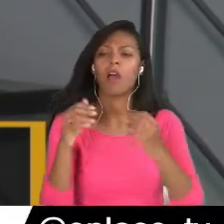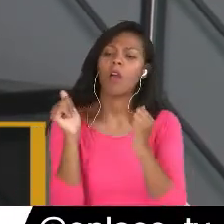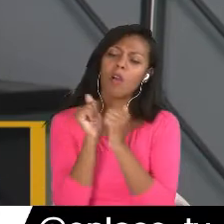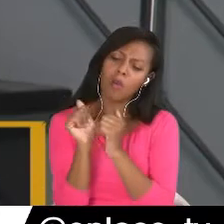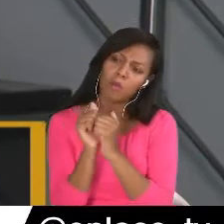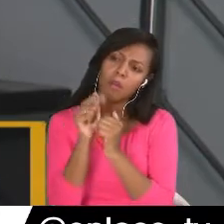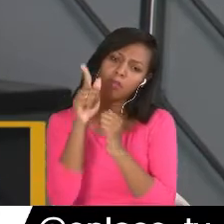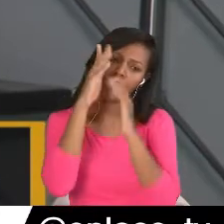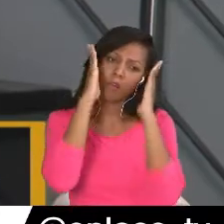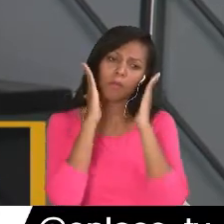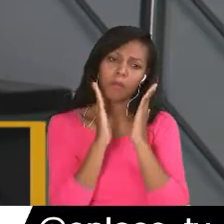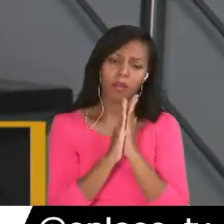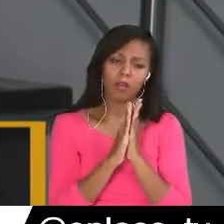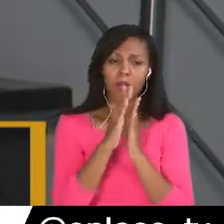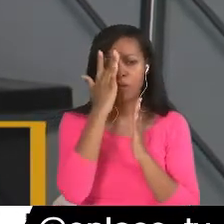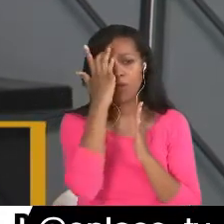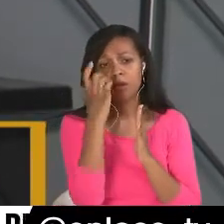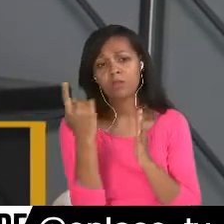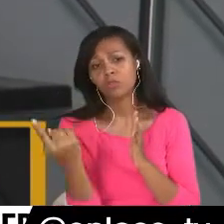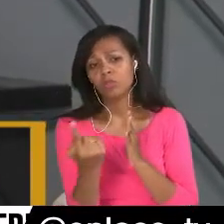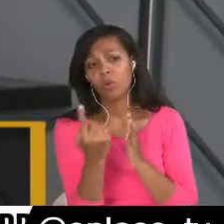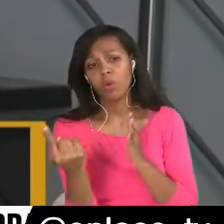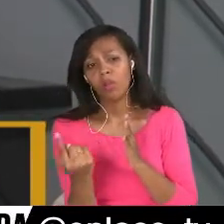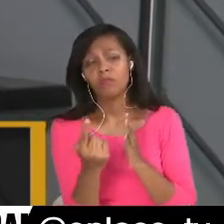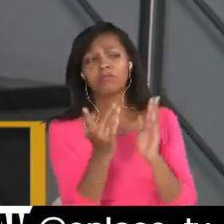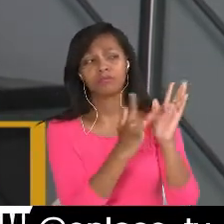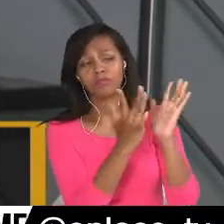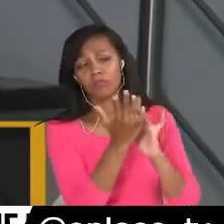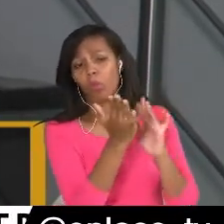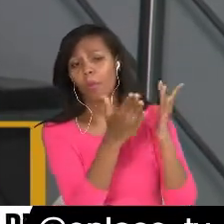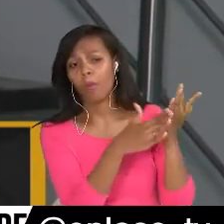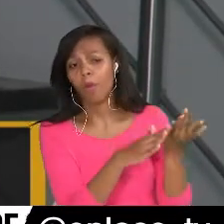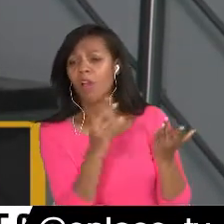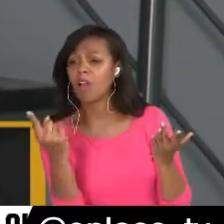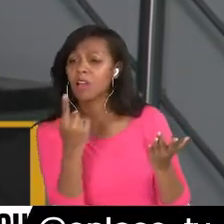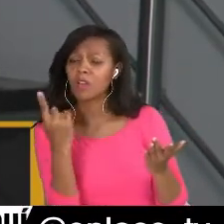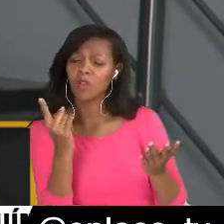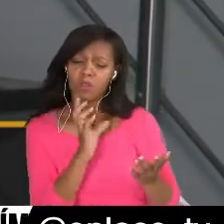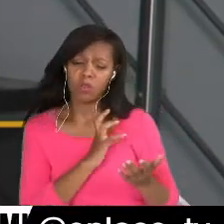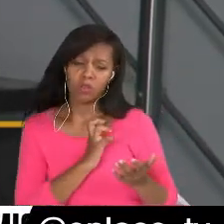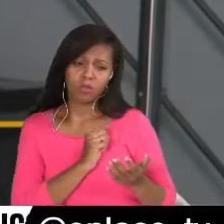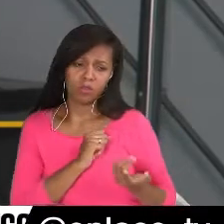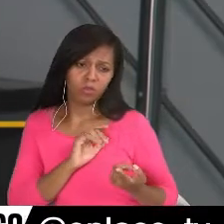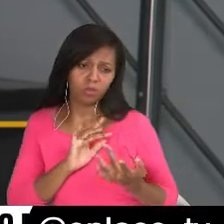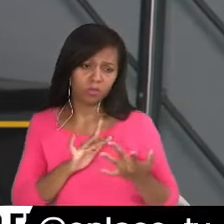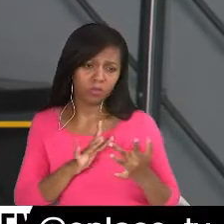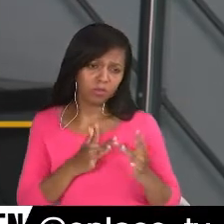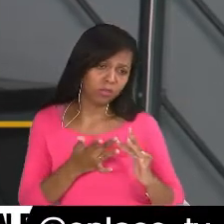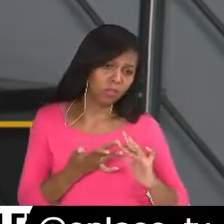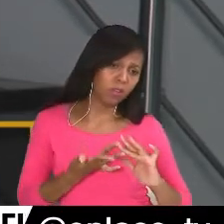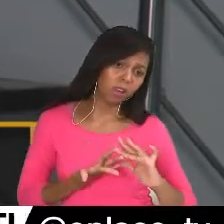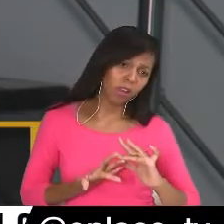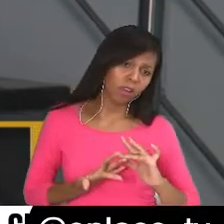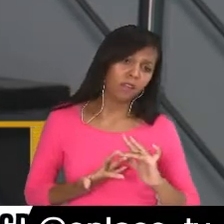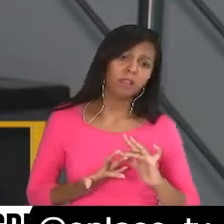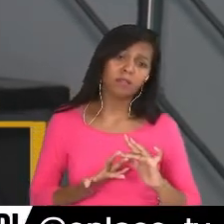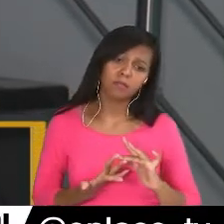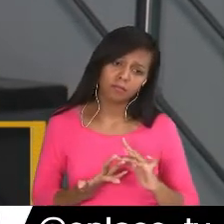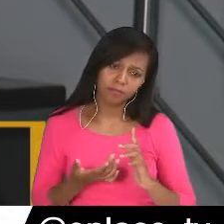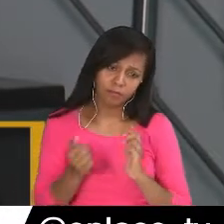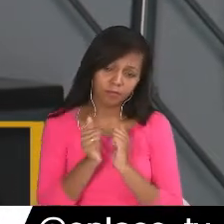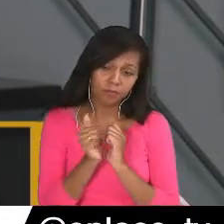¿cierto? Porque murió Jesús y la acompañamos en su dolor y en su tristeza, pero también de una manera especial ella nos da como fuerza porque sabemos que